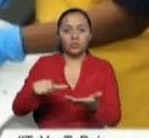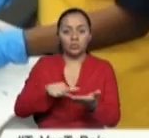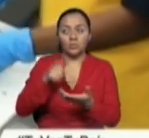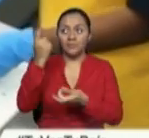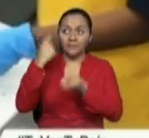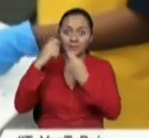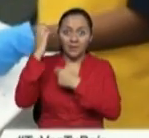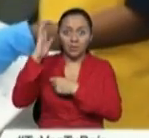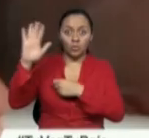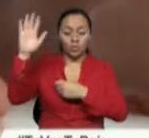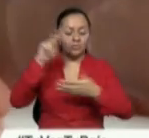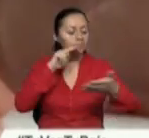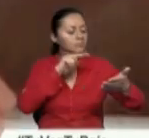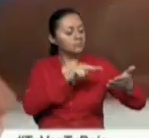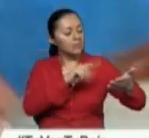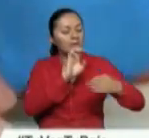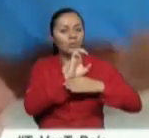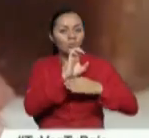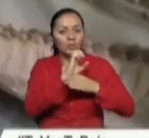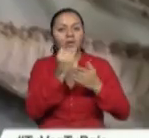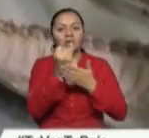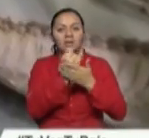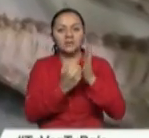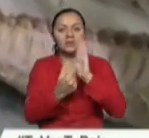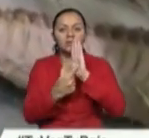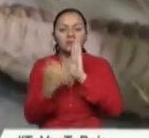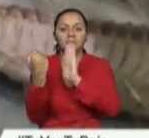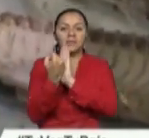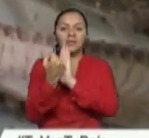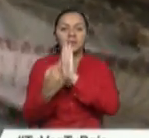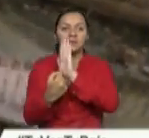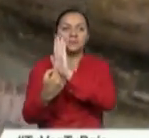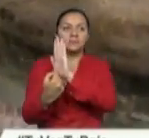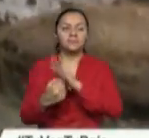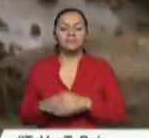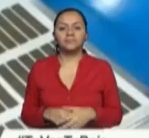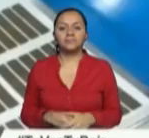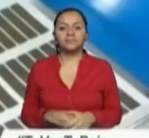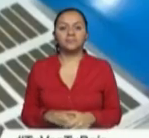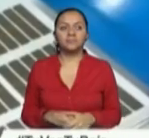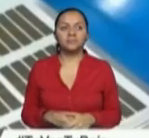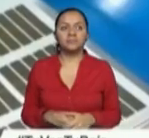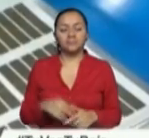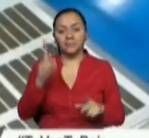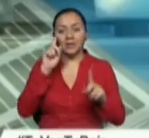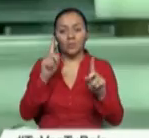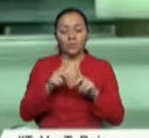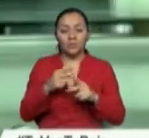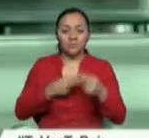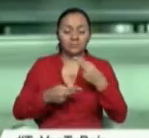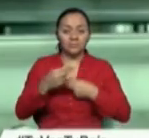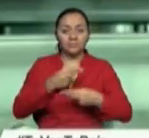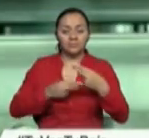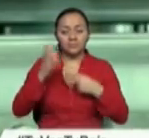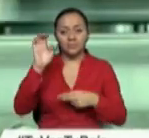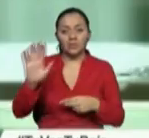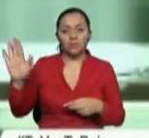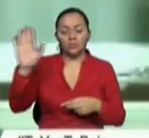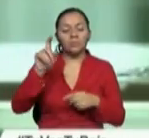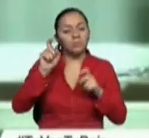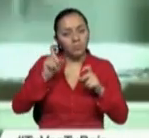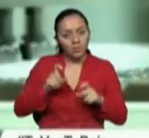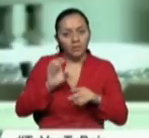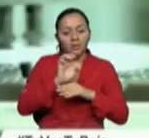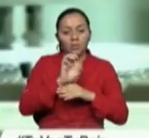constituirá el sello distintivo de este producto ecuatoriano en los mercados Internacionales El acuerdo comercial con la Unión Europea permite al